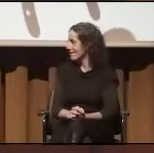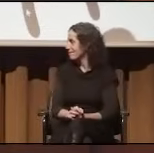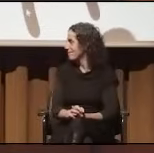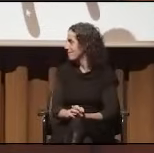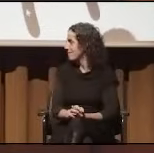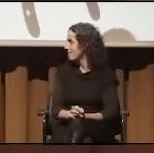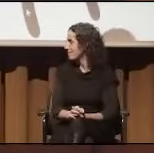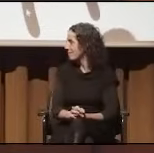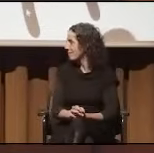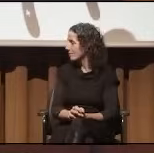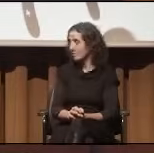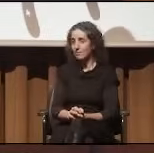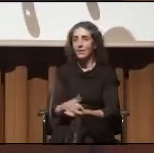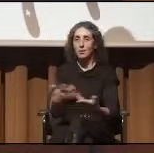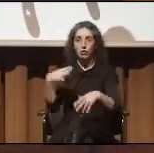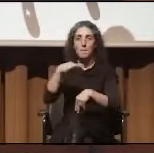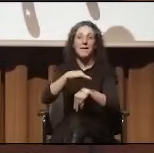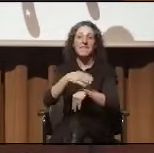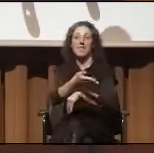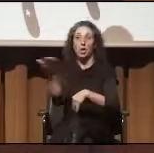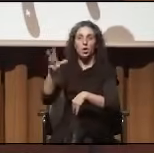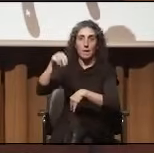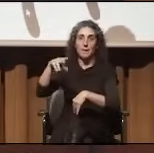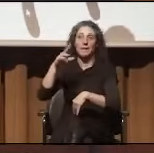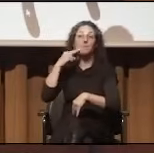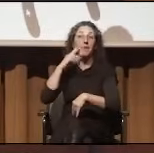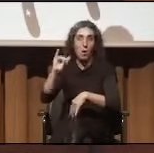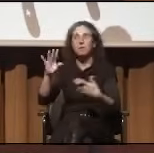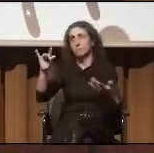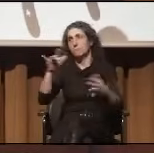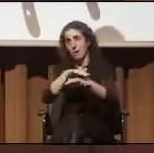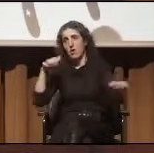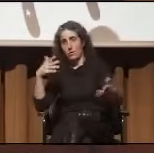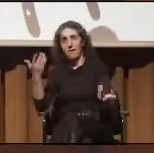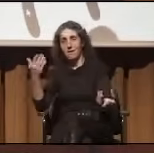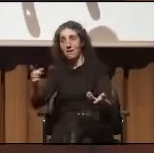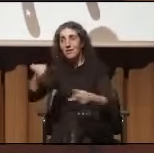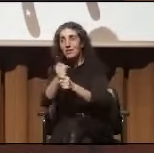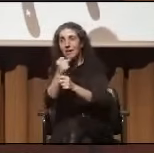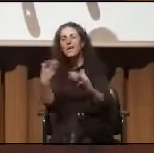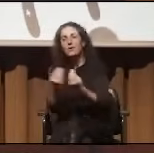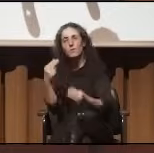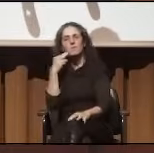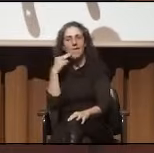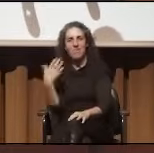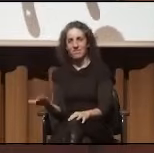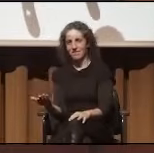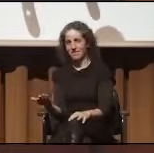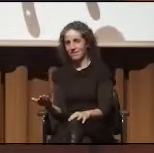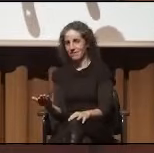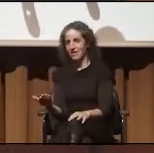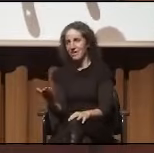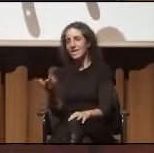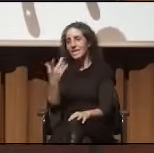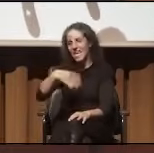Evidentemente, los médicos también tienen miedo. La mayoría, muchísimo. Y trabajan desde el miedo y la ignorancia. Miedo e ignorancia juntos